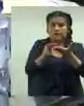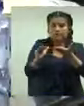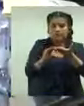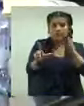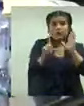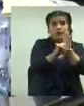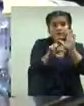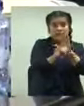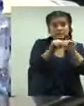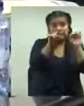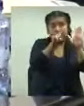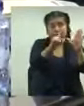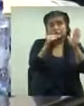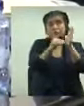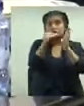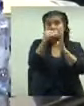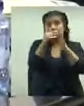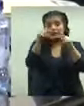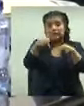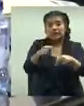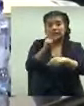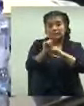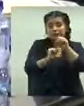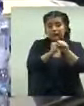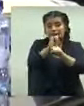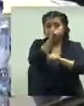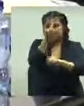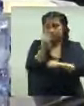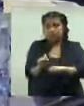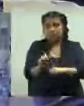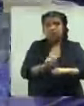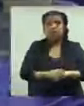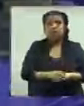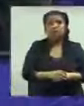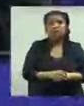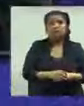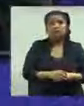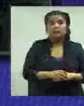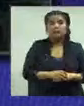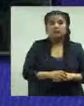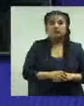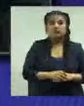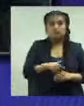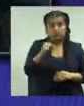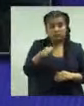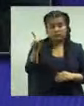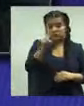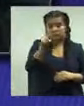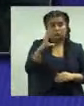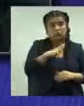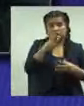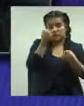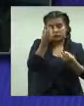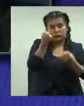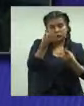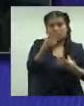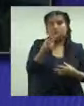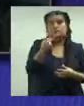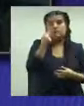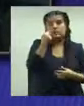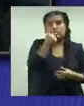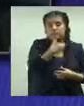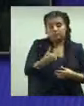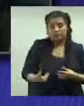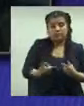esa asignación de 600 millones en lo que queda del año? De los 600. Bueno, no tengo acá el dato, señor presidente, pero